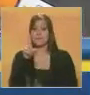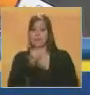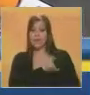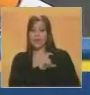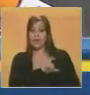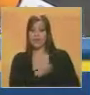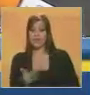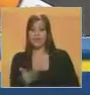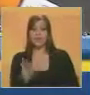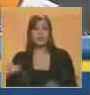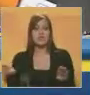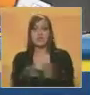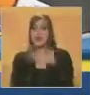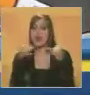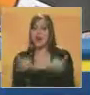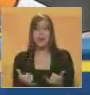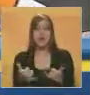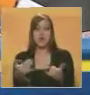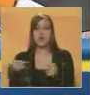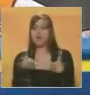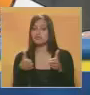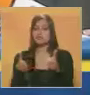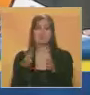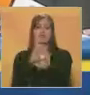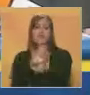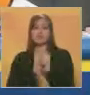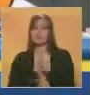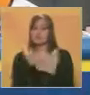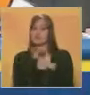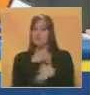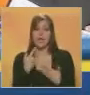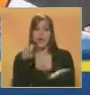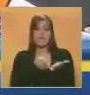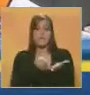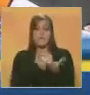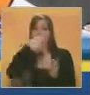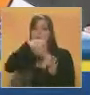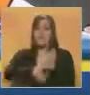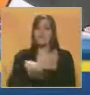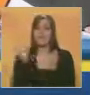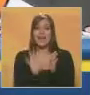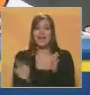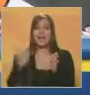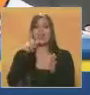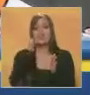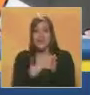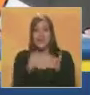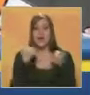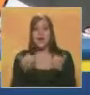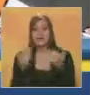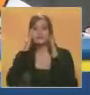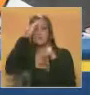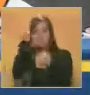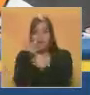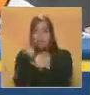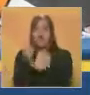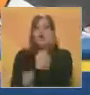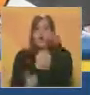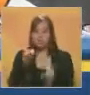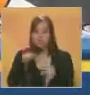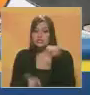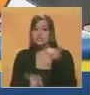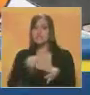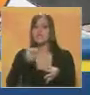enero, y sin embargo hasta esta fecha, marzo, no hemos recibido todavía la cancelación de la multa, y por eso debemos ejercer estas acciones judiciales